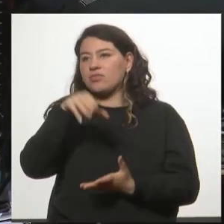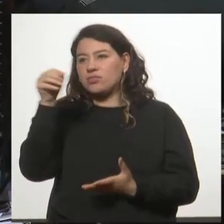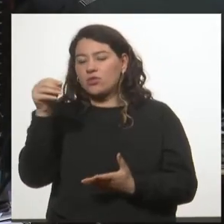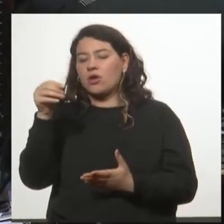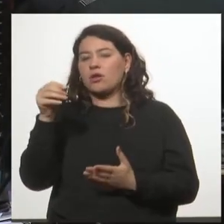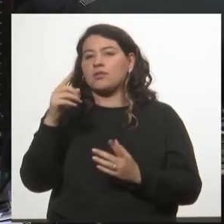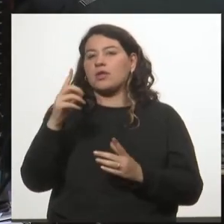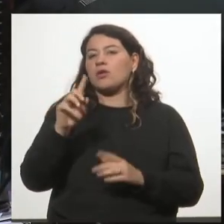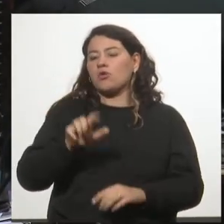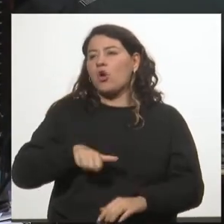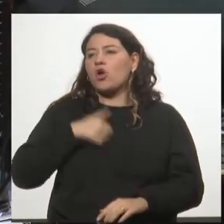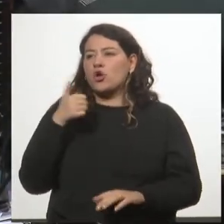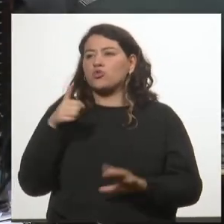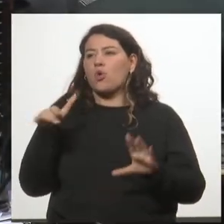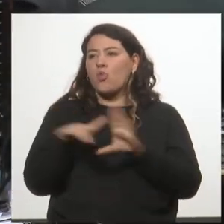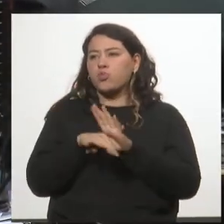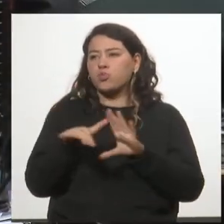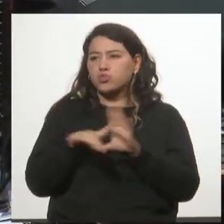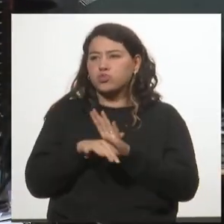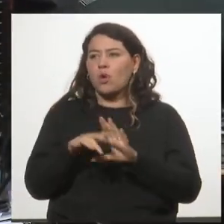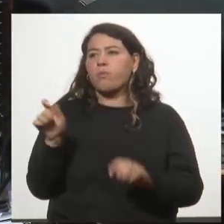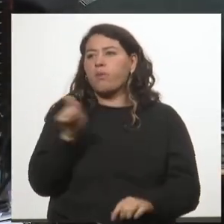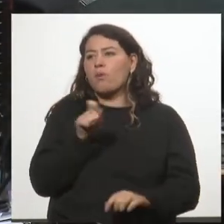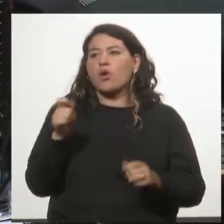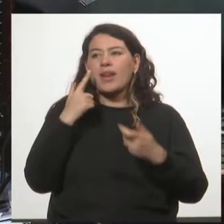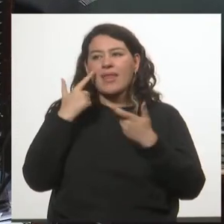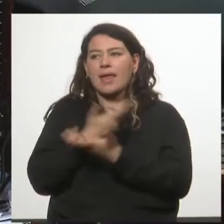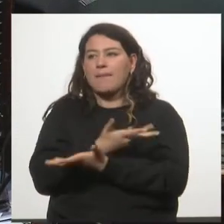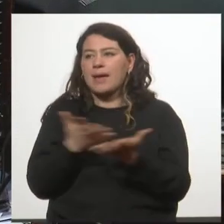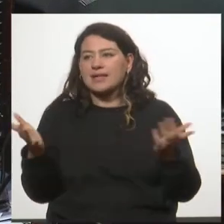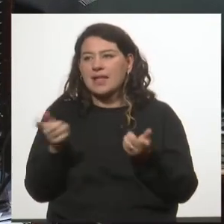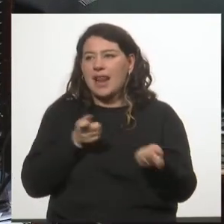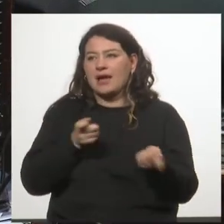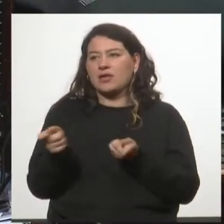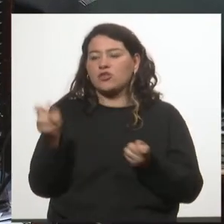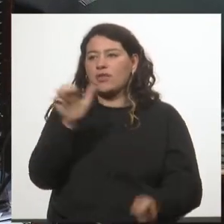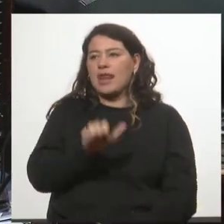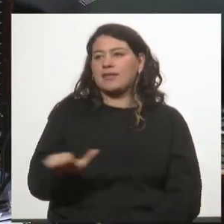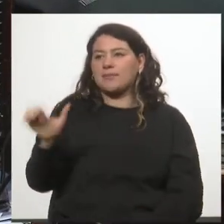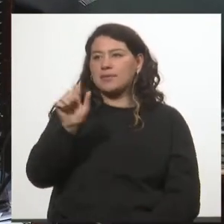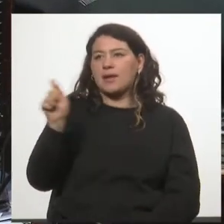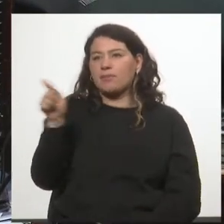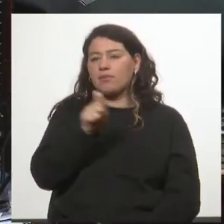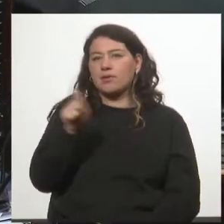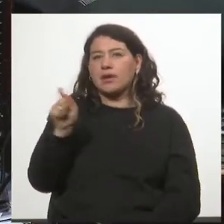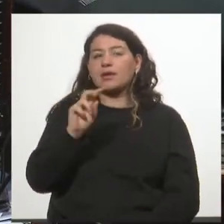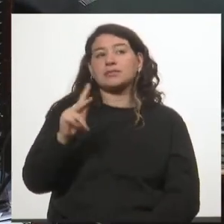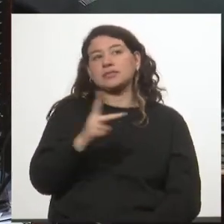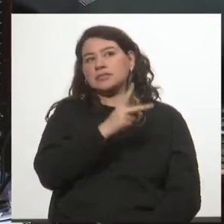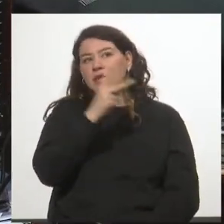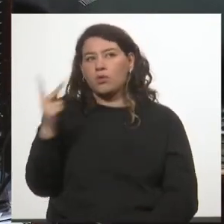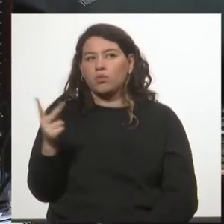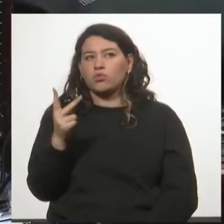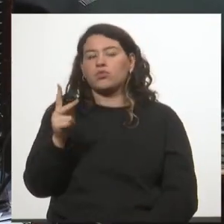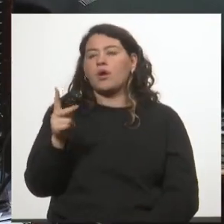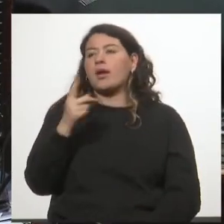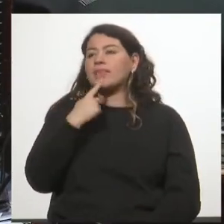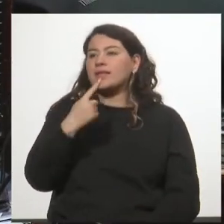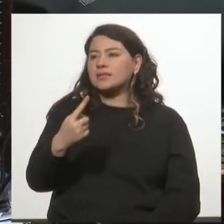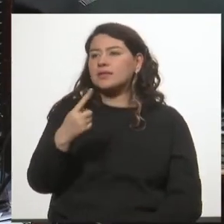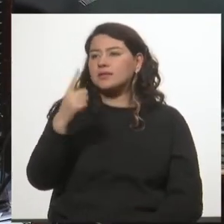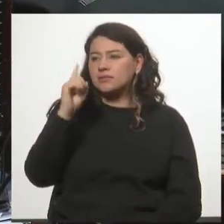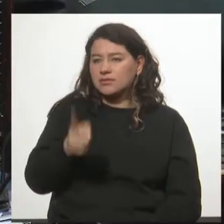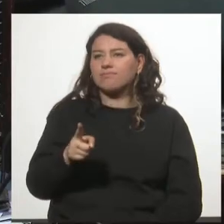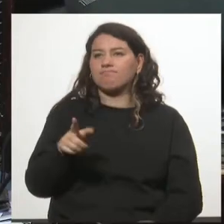correcto uso de los recursos públicos y de la transparencia en la gestión de las empresas públicas segundo expresar que se